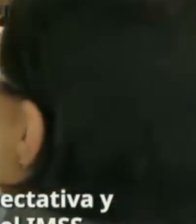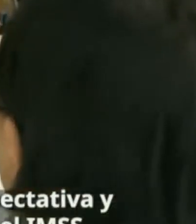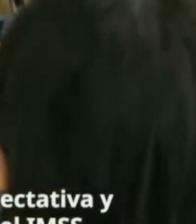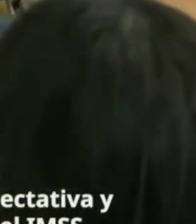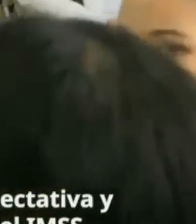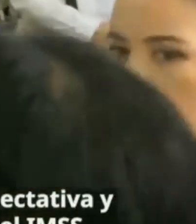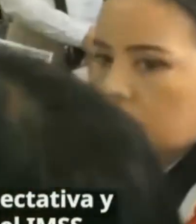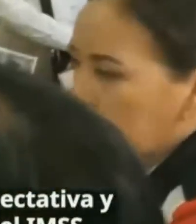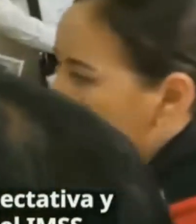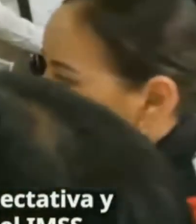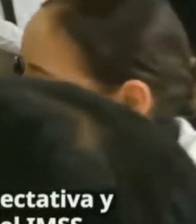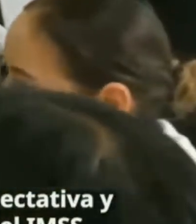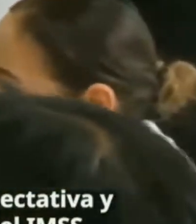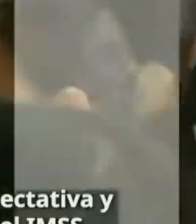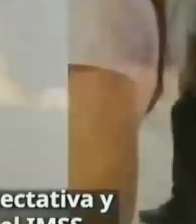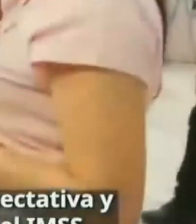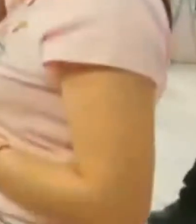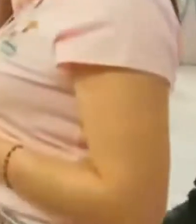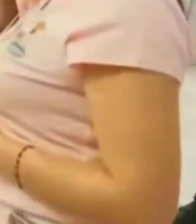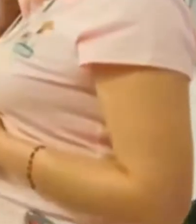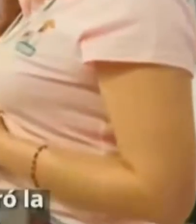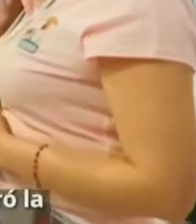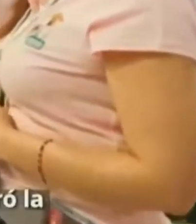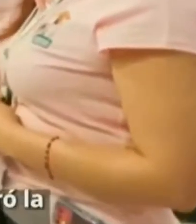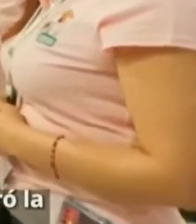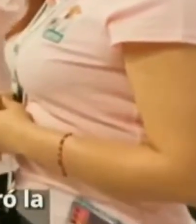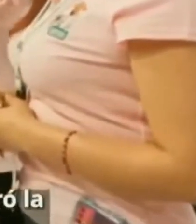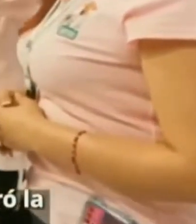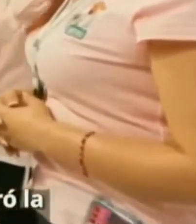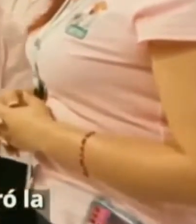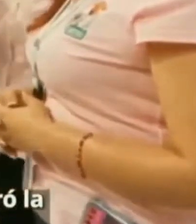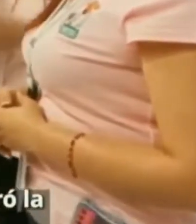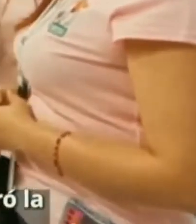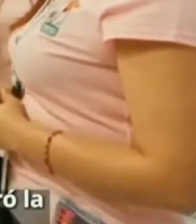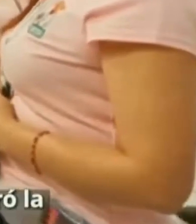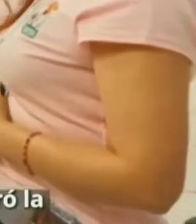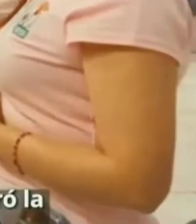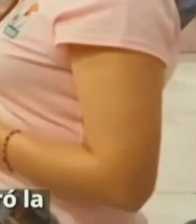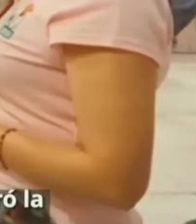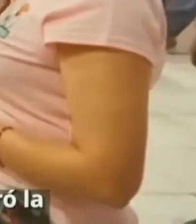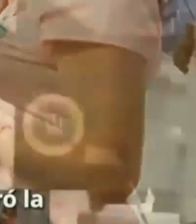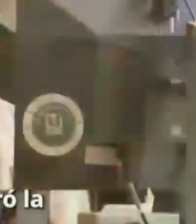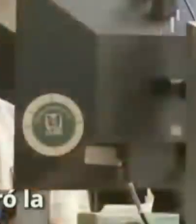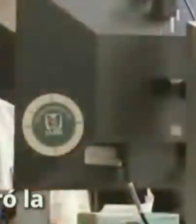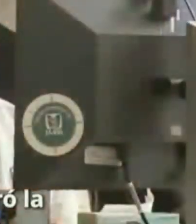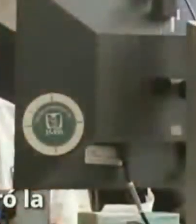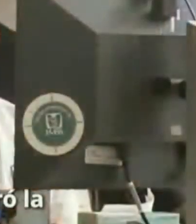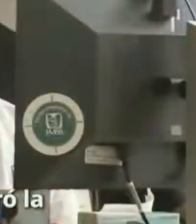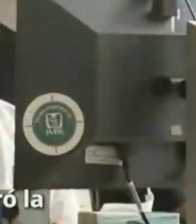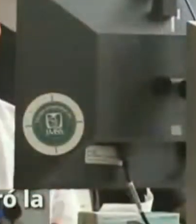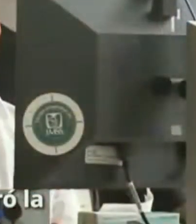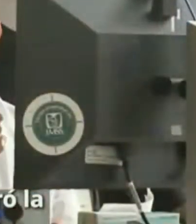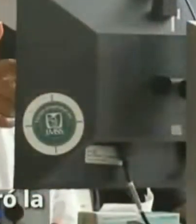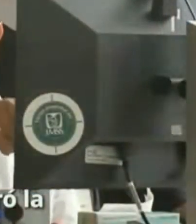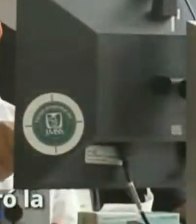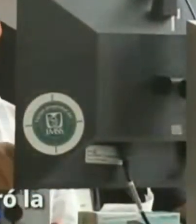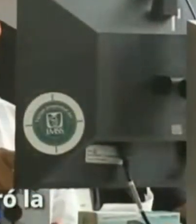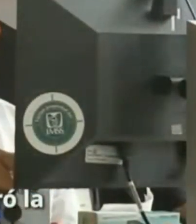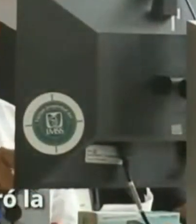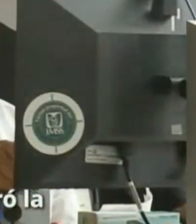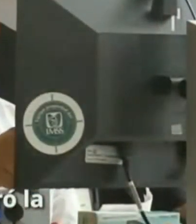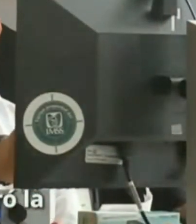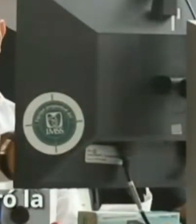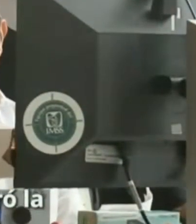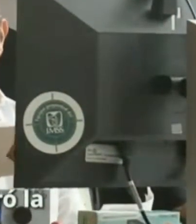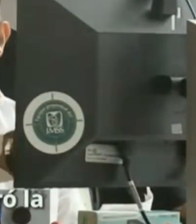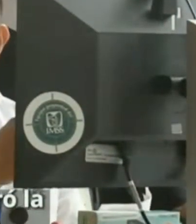y el deseo de continuar su carrera profesional en el IMSS. En un hecho sin precedentes en 2024, se logró la contratación